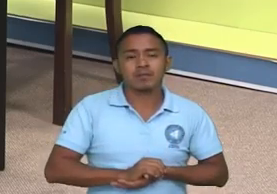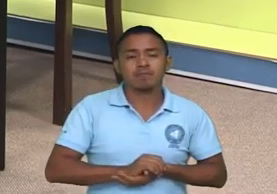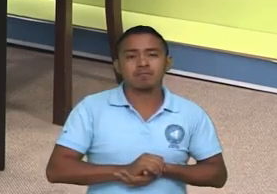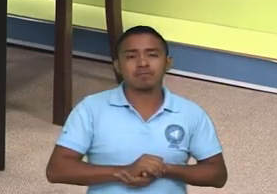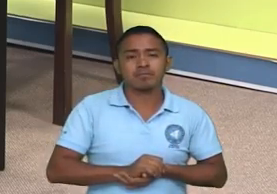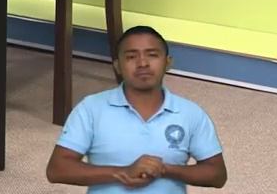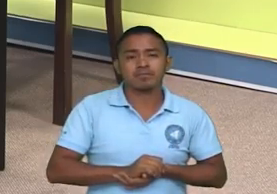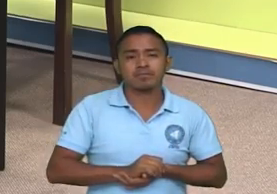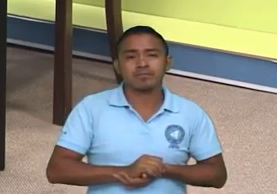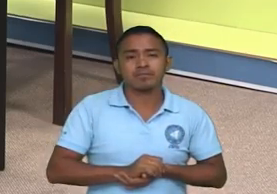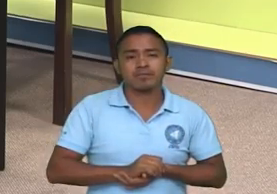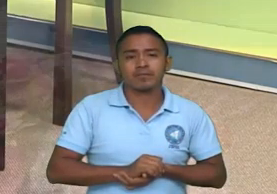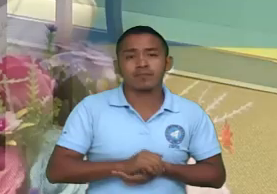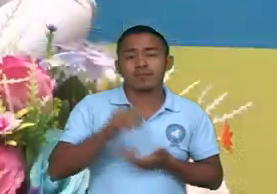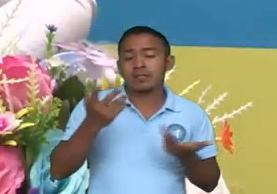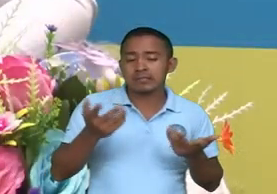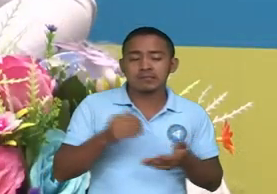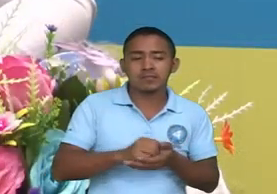tipo de muerte